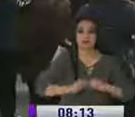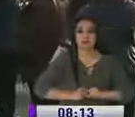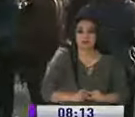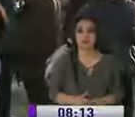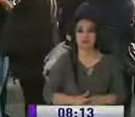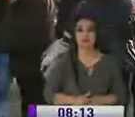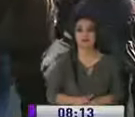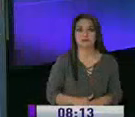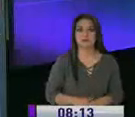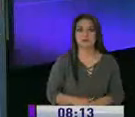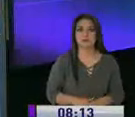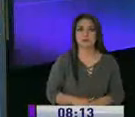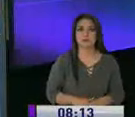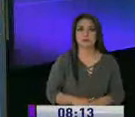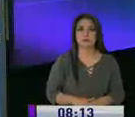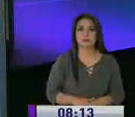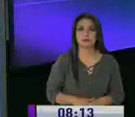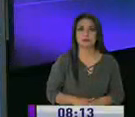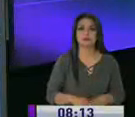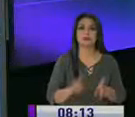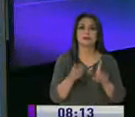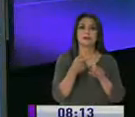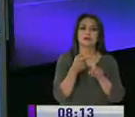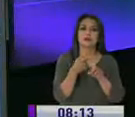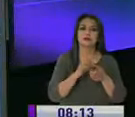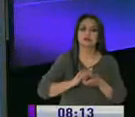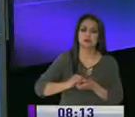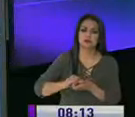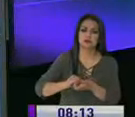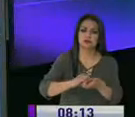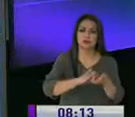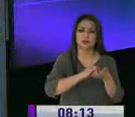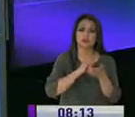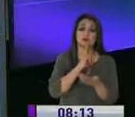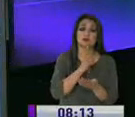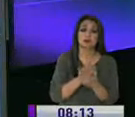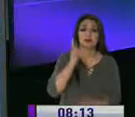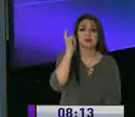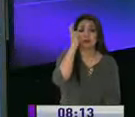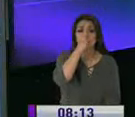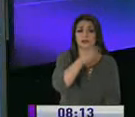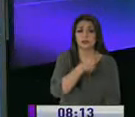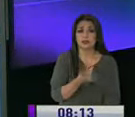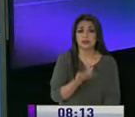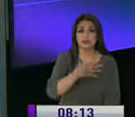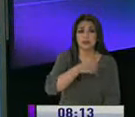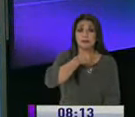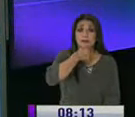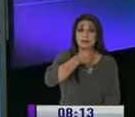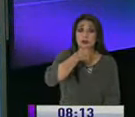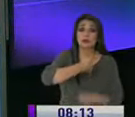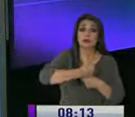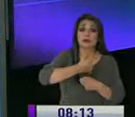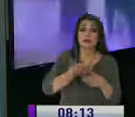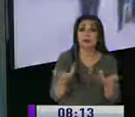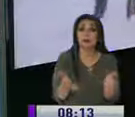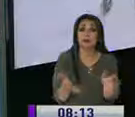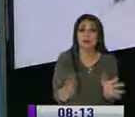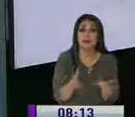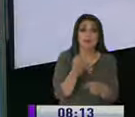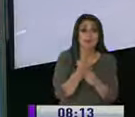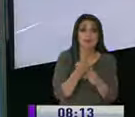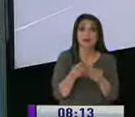Vintimilla. Yo primero quiero ser solidario con mis vecinos. Qué difícil es llegar a una edad adulta sin tener trabajo o quedarse sin trabajo y